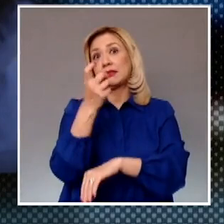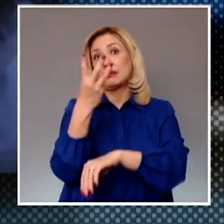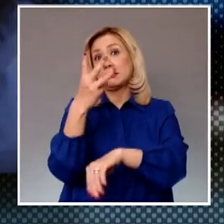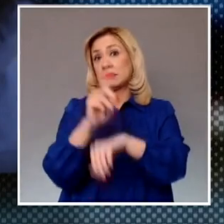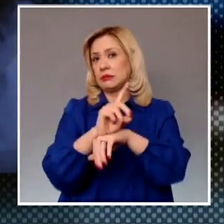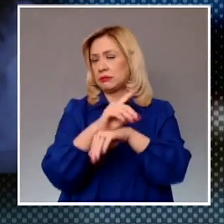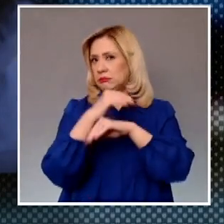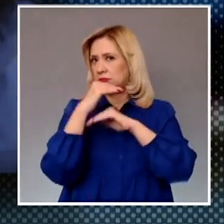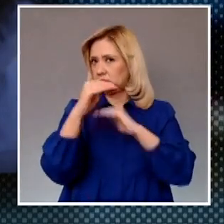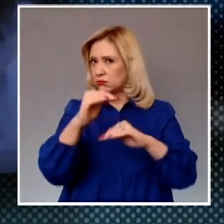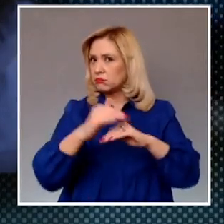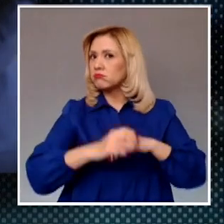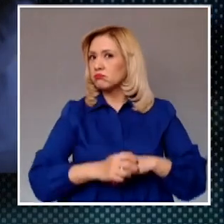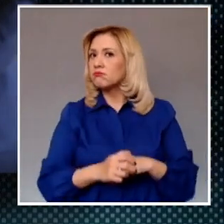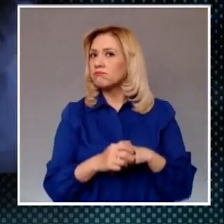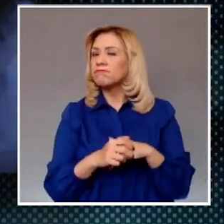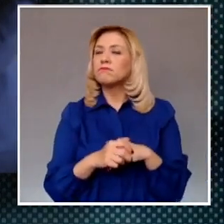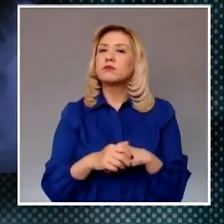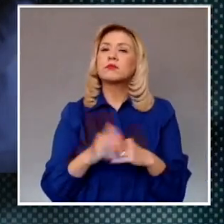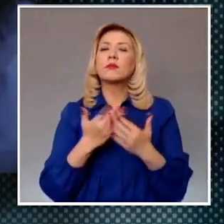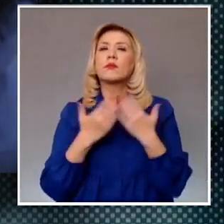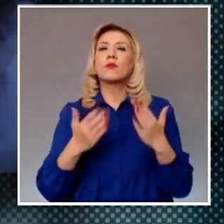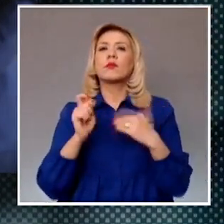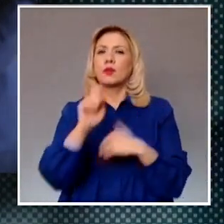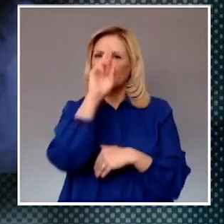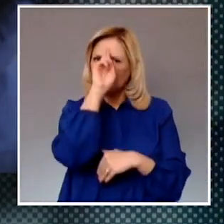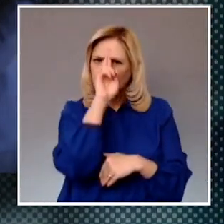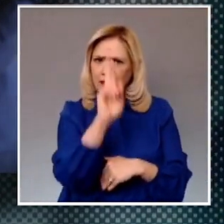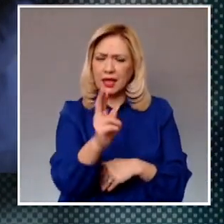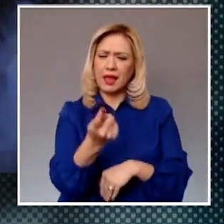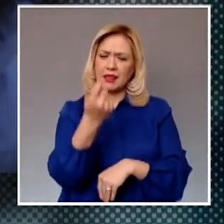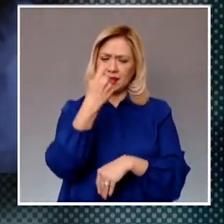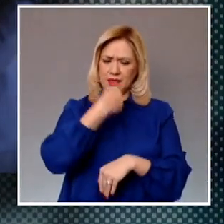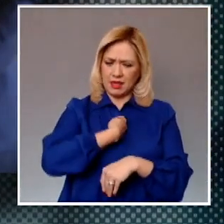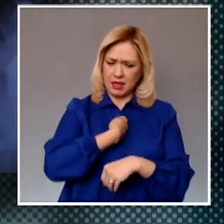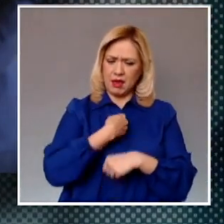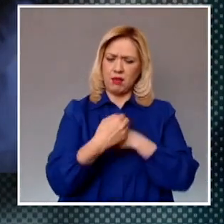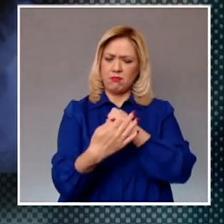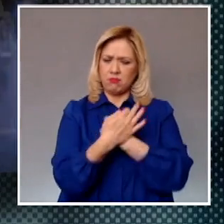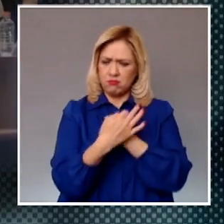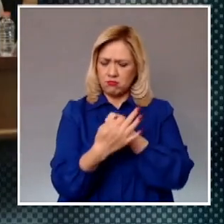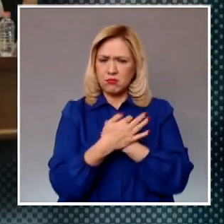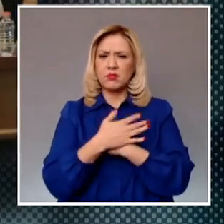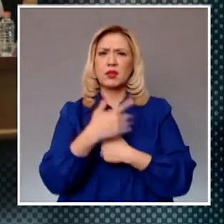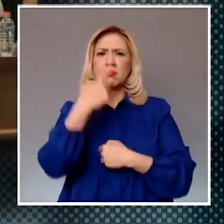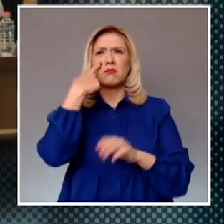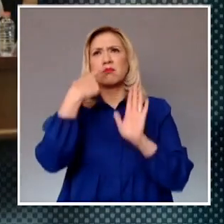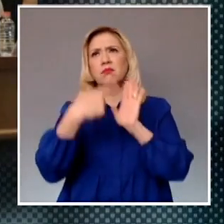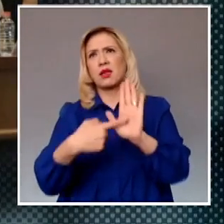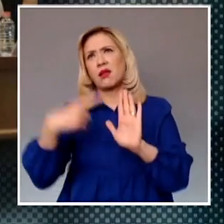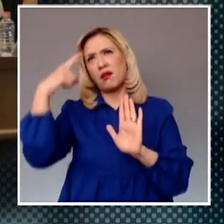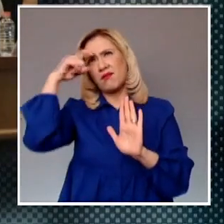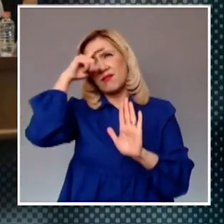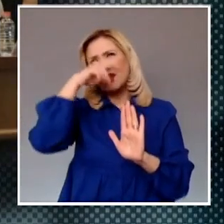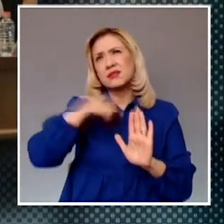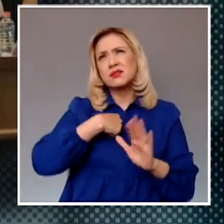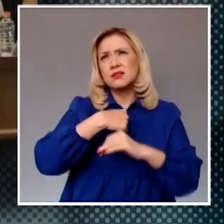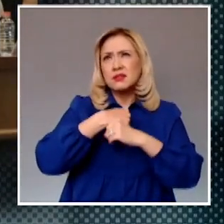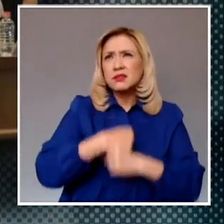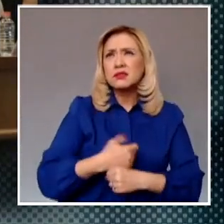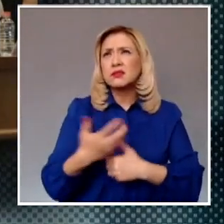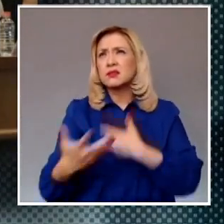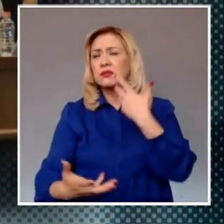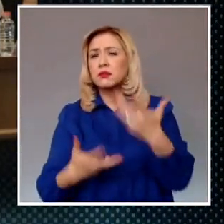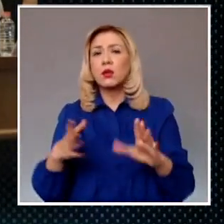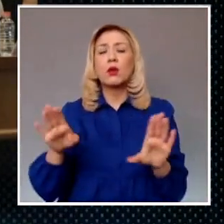Preservar la dignidad, proteger la identidad y gestionar la vulnerabilidad es indispensable para garantizar que la justicia en la era